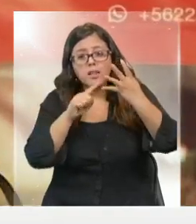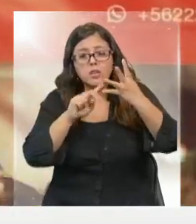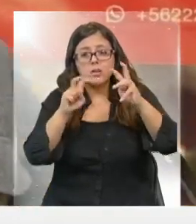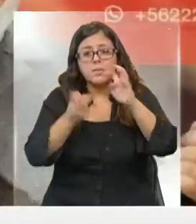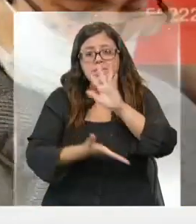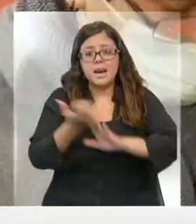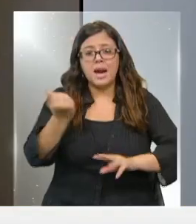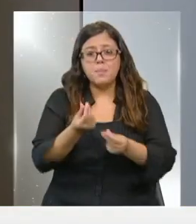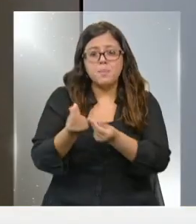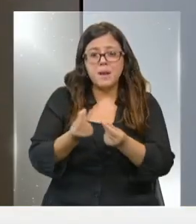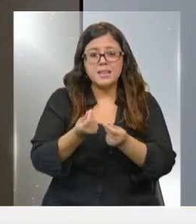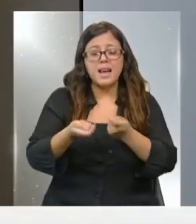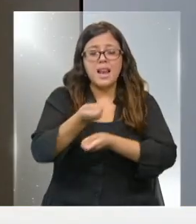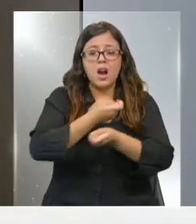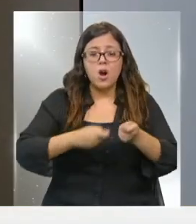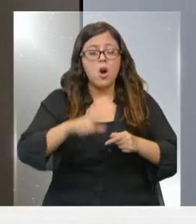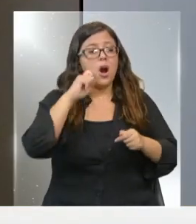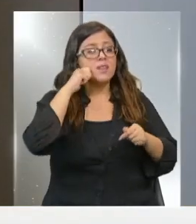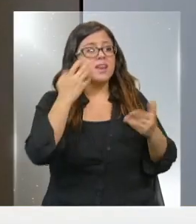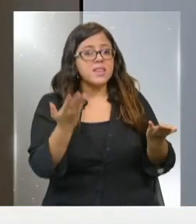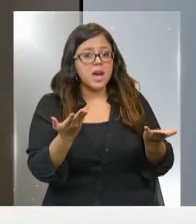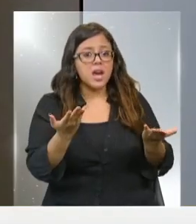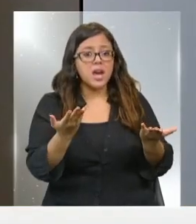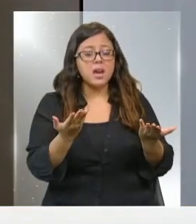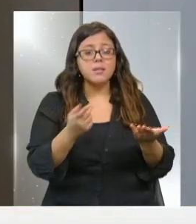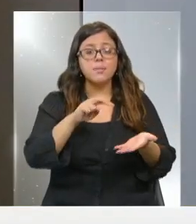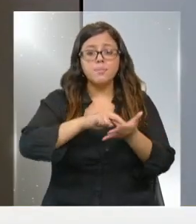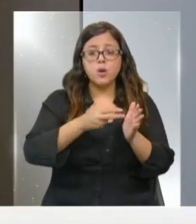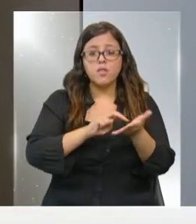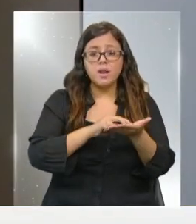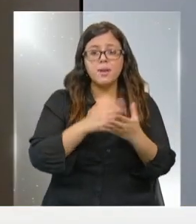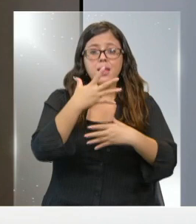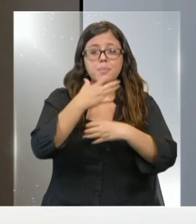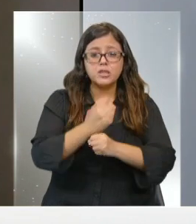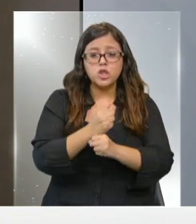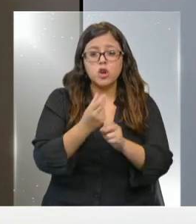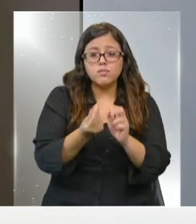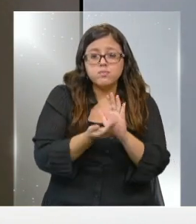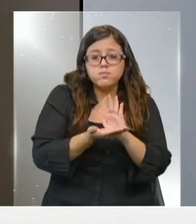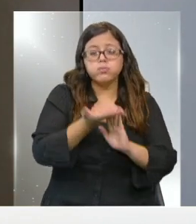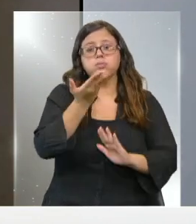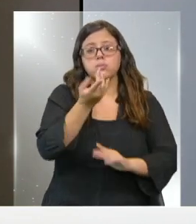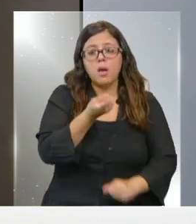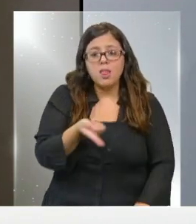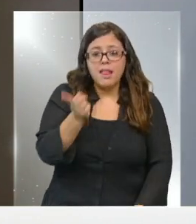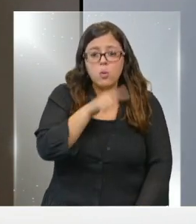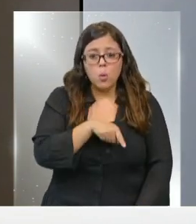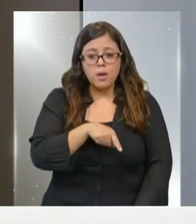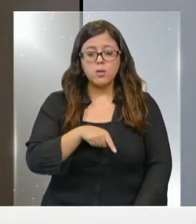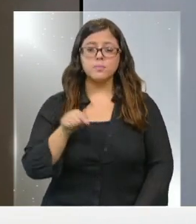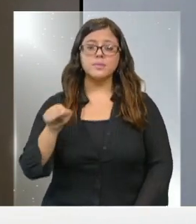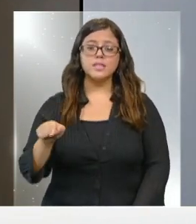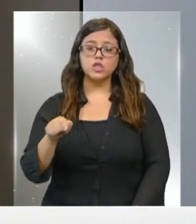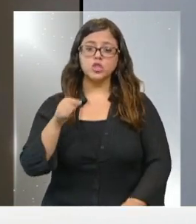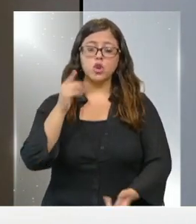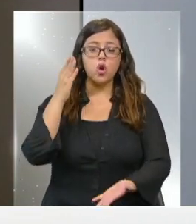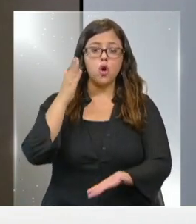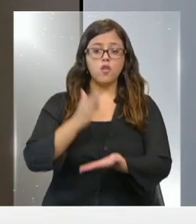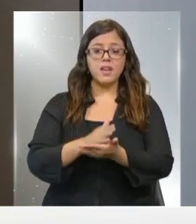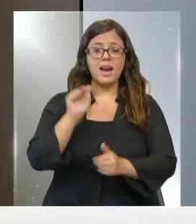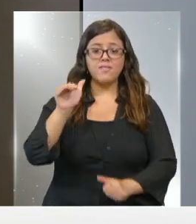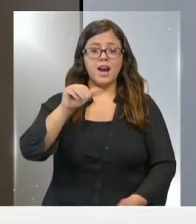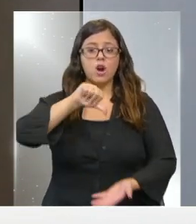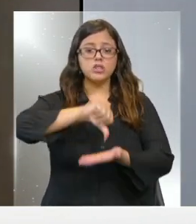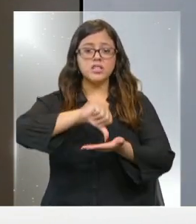economía? Generando esta burbuja de consumo y con ello presiones inflacionarias crecientes de nuevo. Ello obligaría al Banco Central